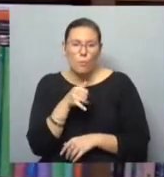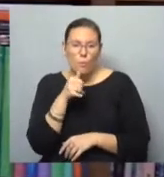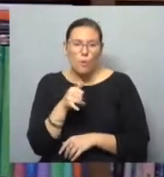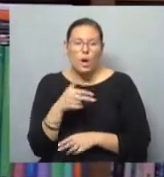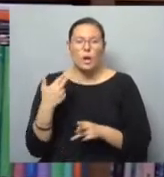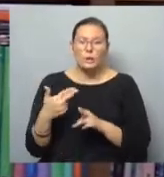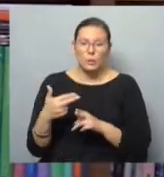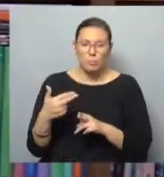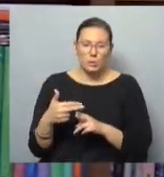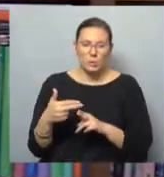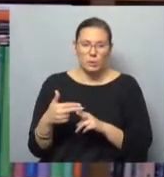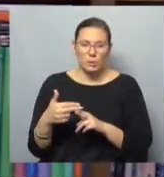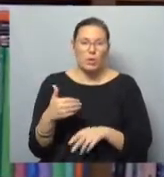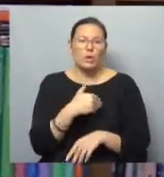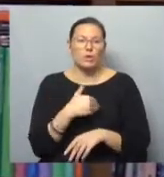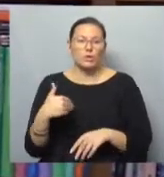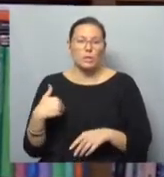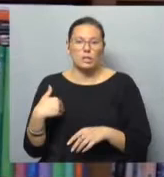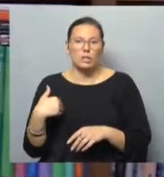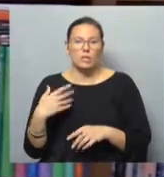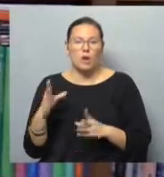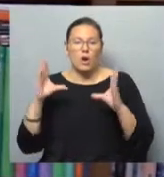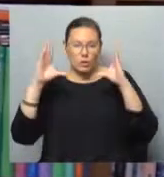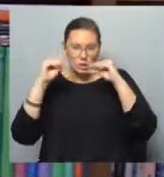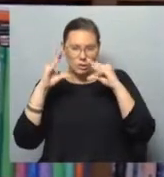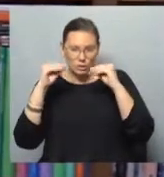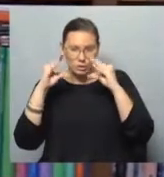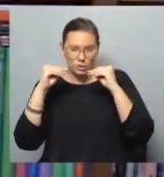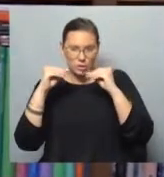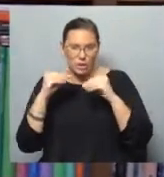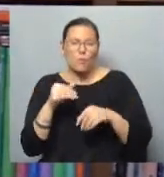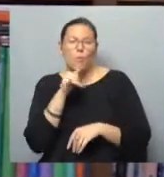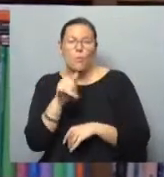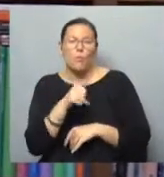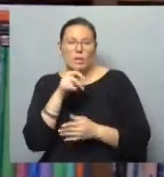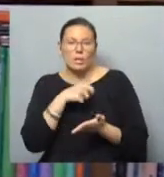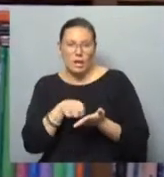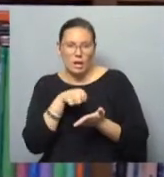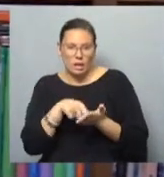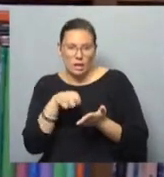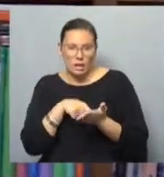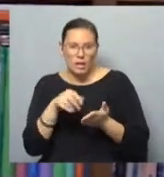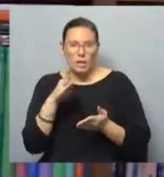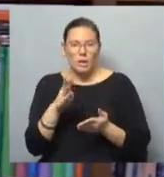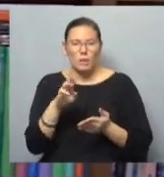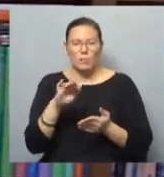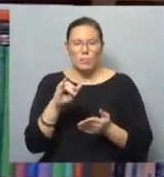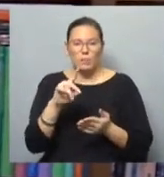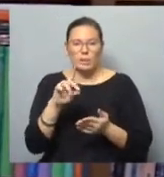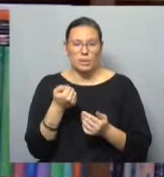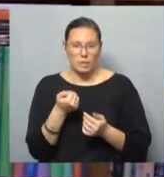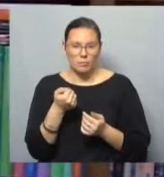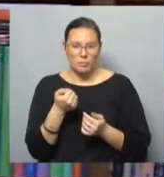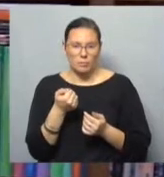una novela llamada Los senos llenos de noche, una novela que fue escrita por Silvia Prida, que